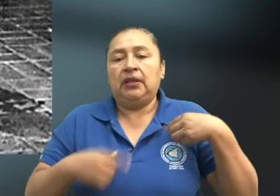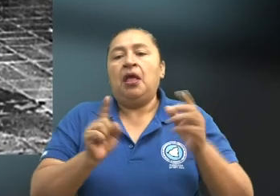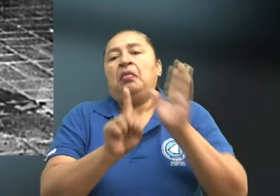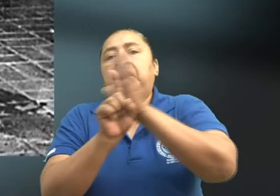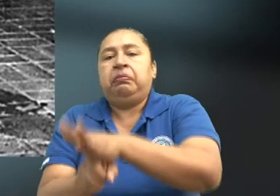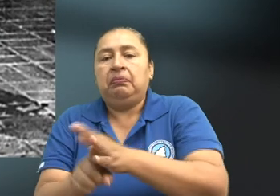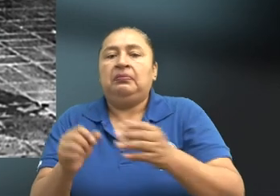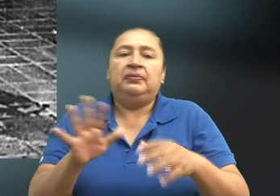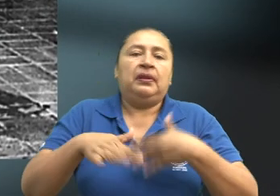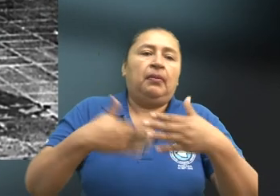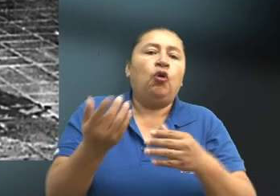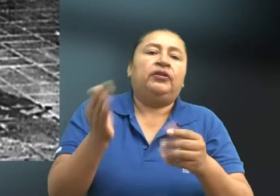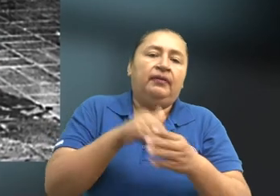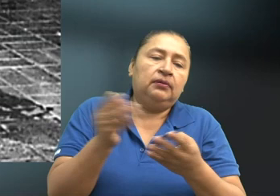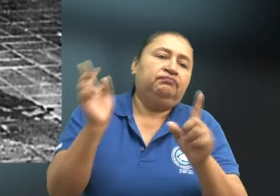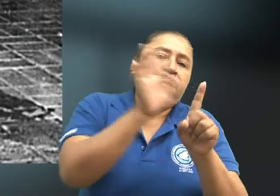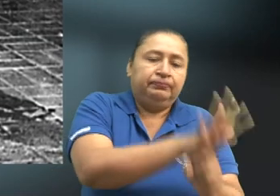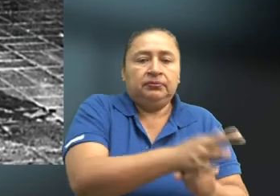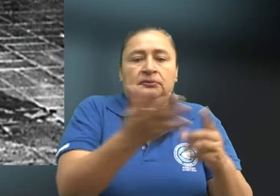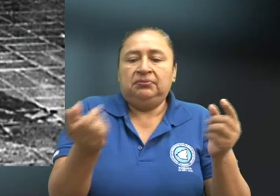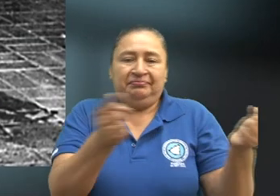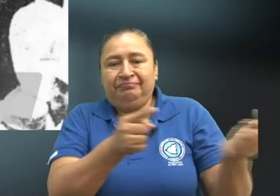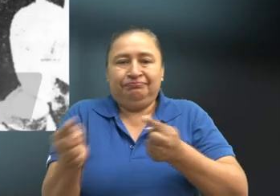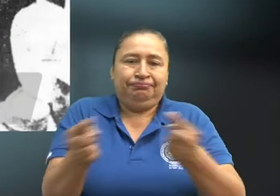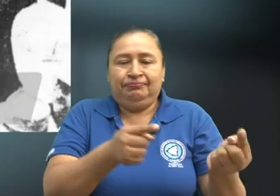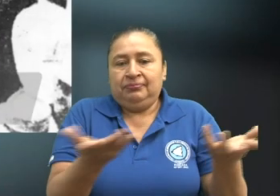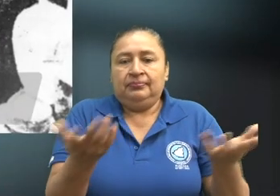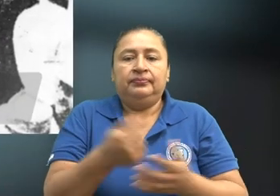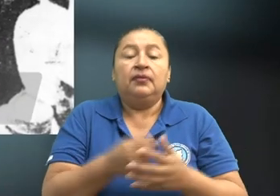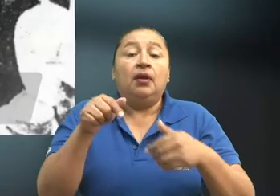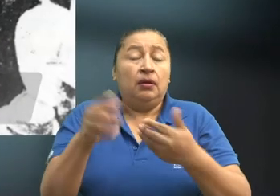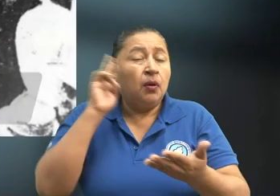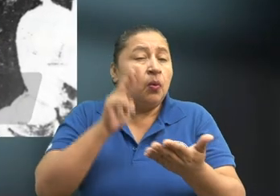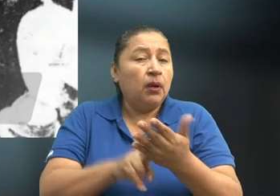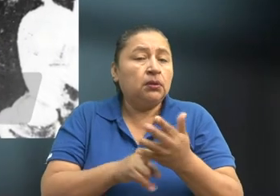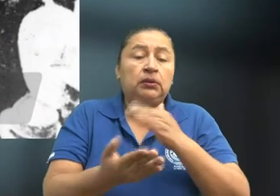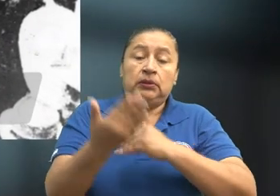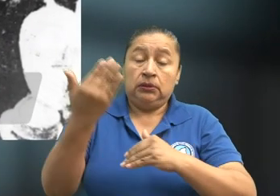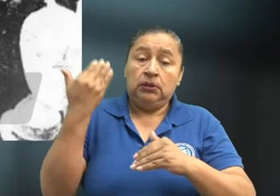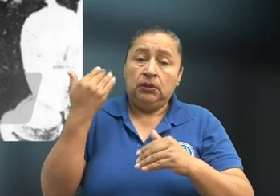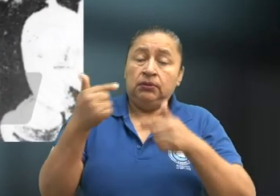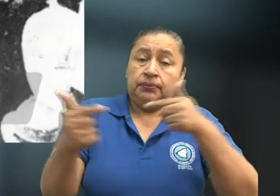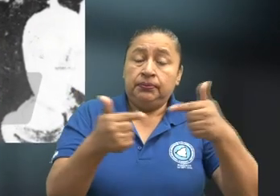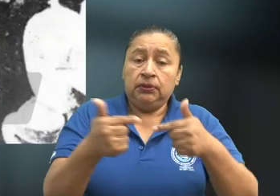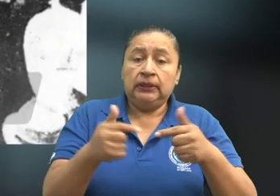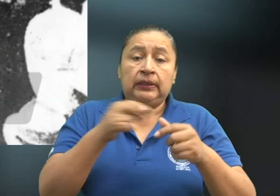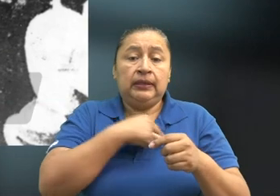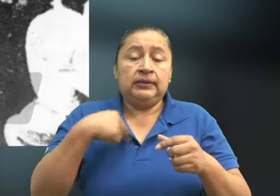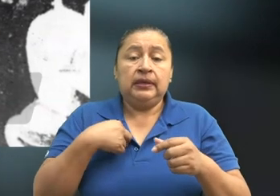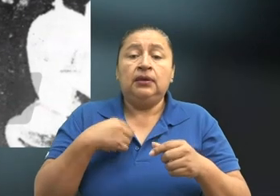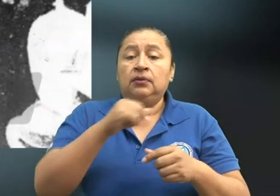acuerda, pues, en distintos momentos de la historia, por ejemplo, la guerra que se le hace a José Dolores, a José Santos